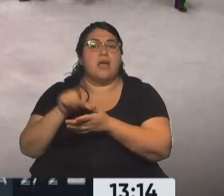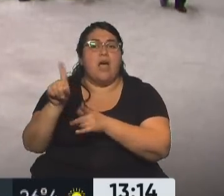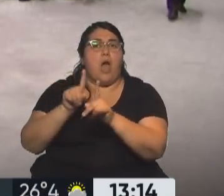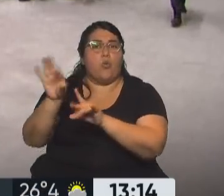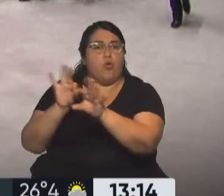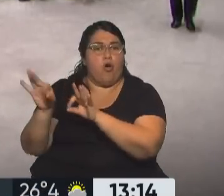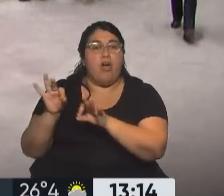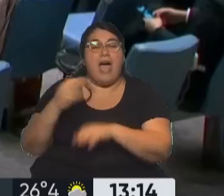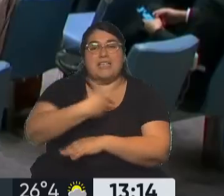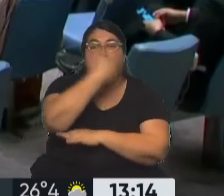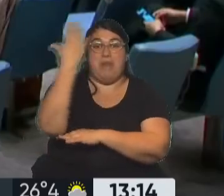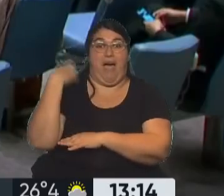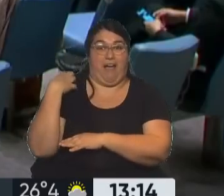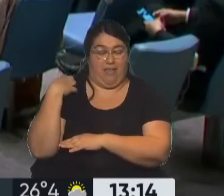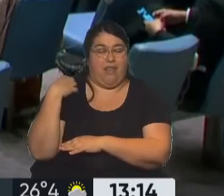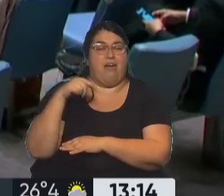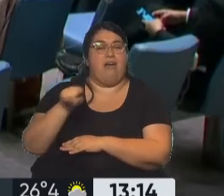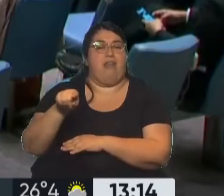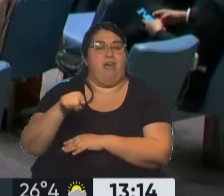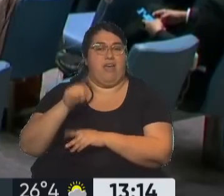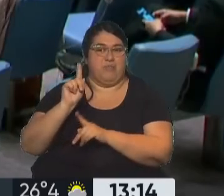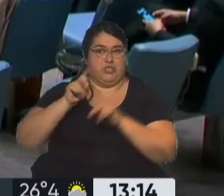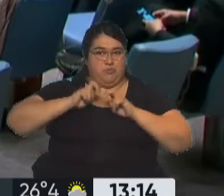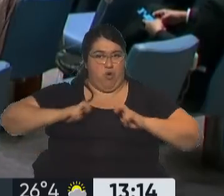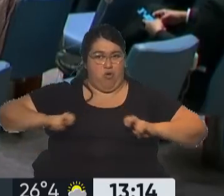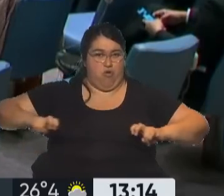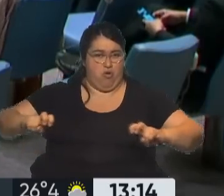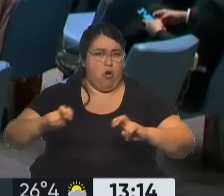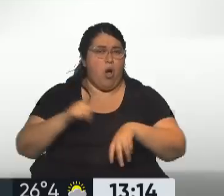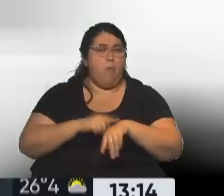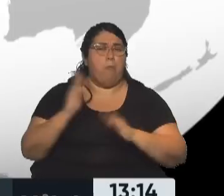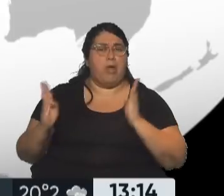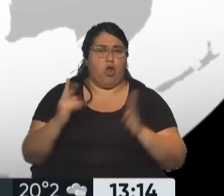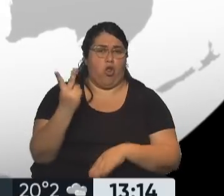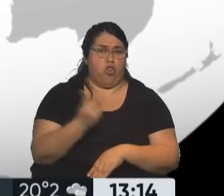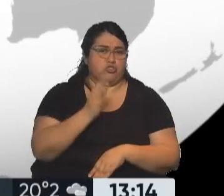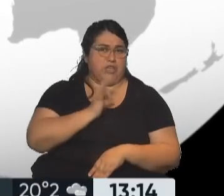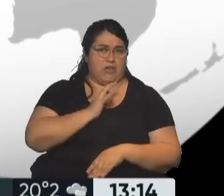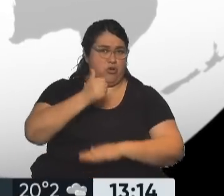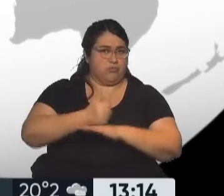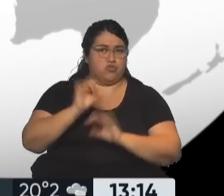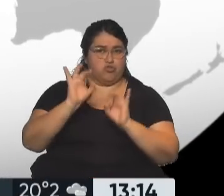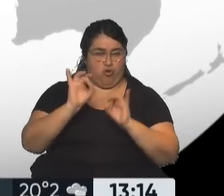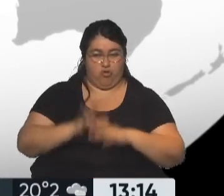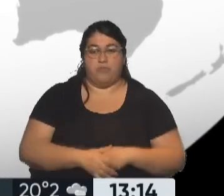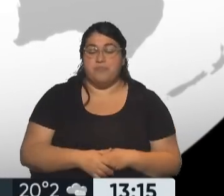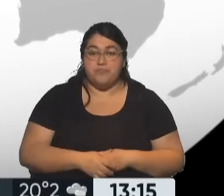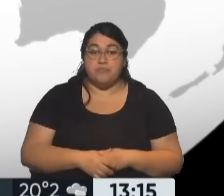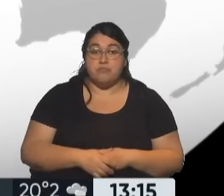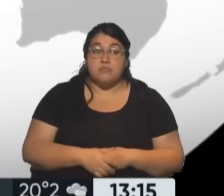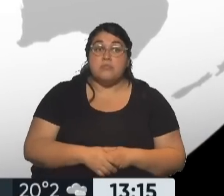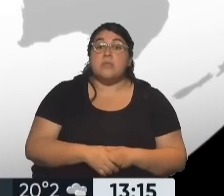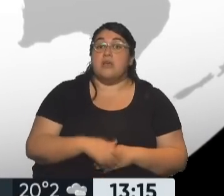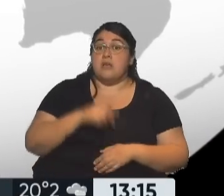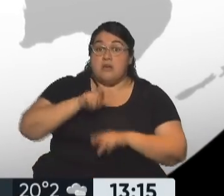la Asamblea General, los que ocupan un asiento en el Consejo por un periodo de 2 años. Actualmente, los miembros no permanentes